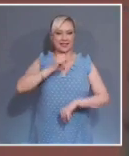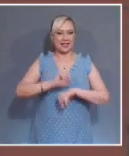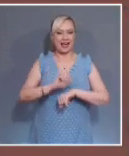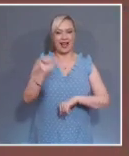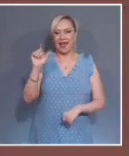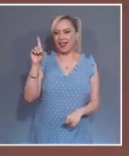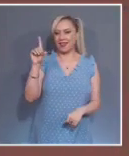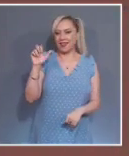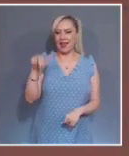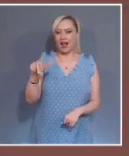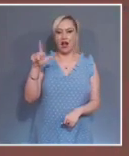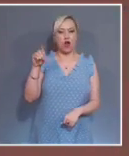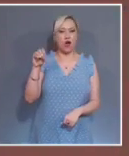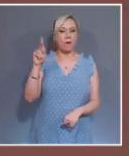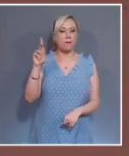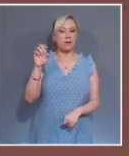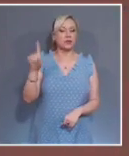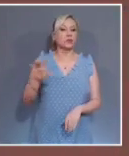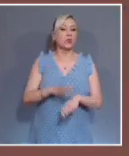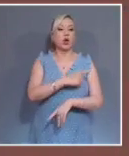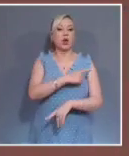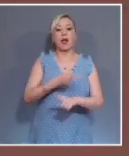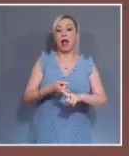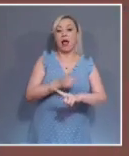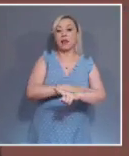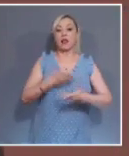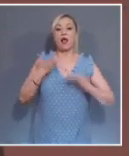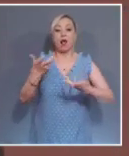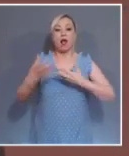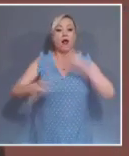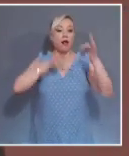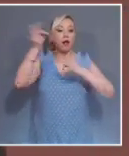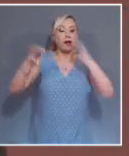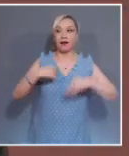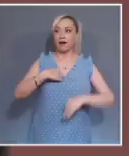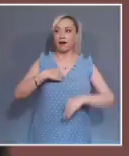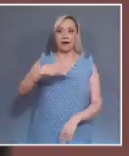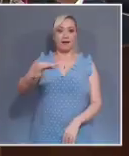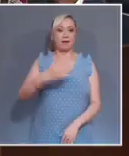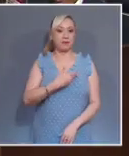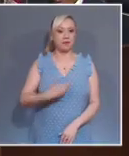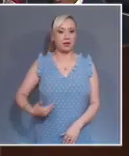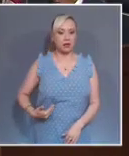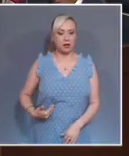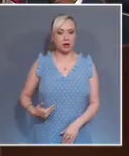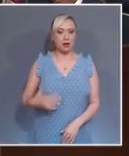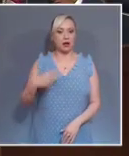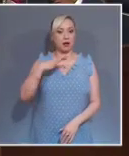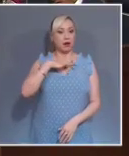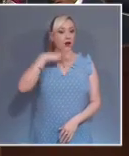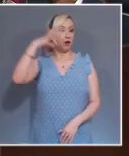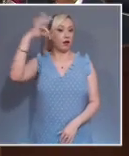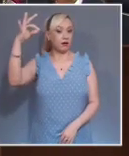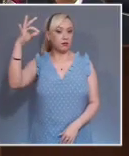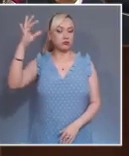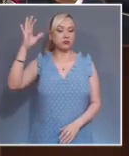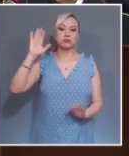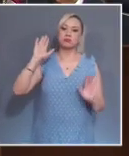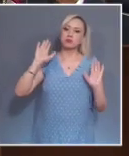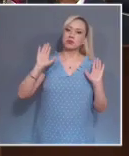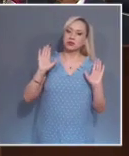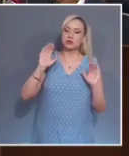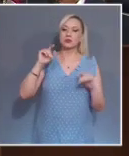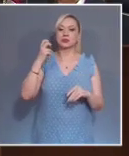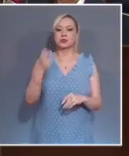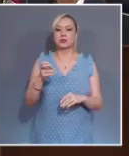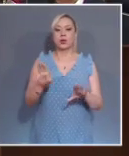precampaña y campaña. Esto derivado de la distribución de un periódico que, de acuerdo con la denuncia, constituyó una estrategia encubierta de